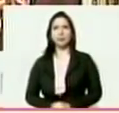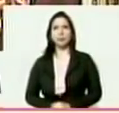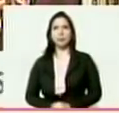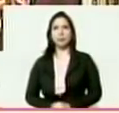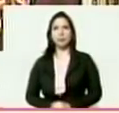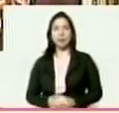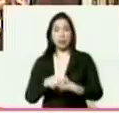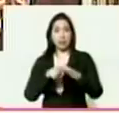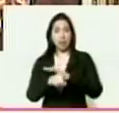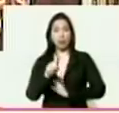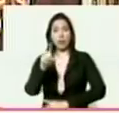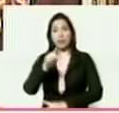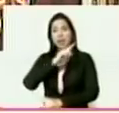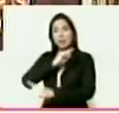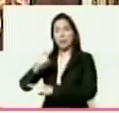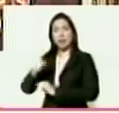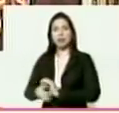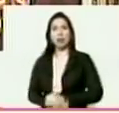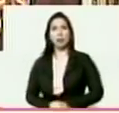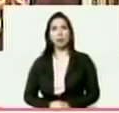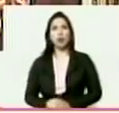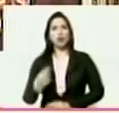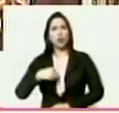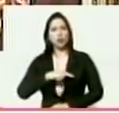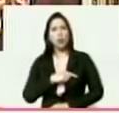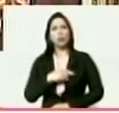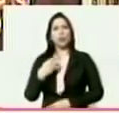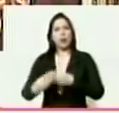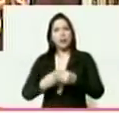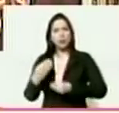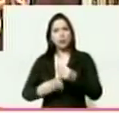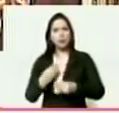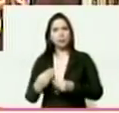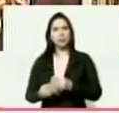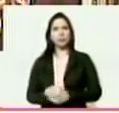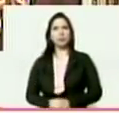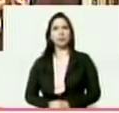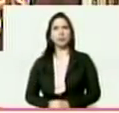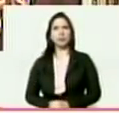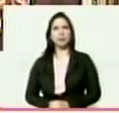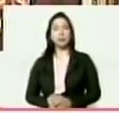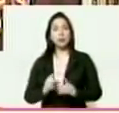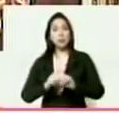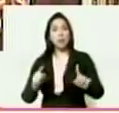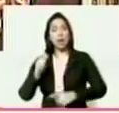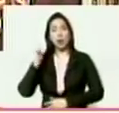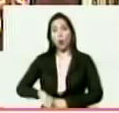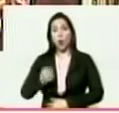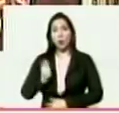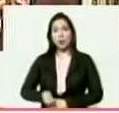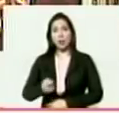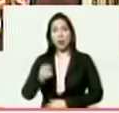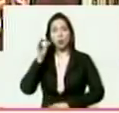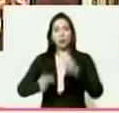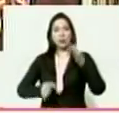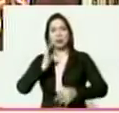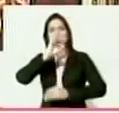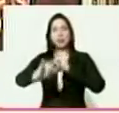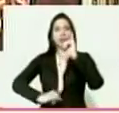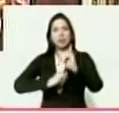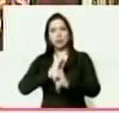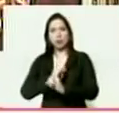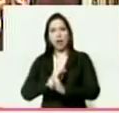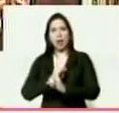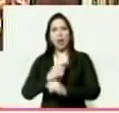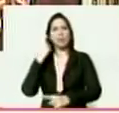dentro de esta demanda que hemos interpuesto para que la Corte Penal Internacional actúe actúe en